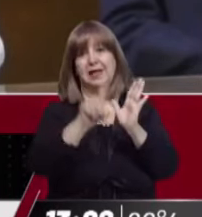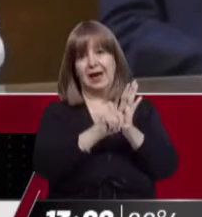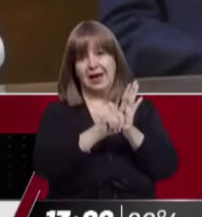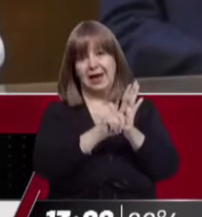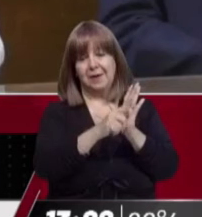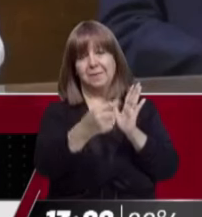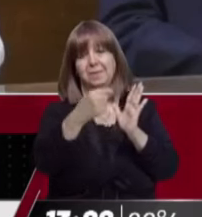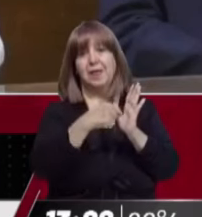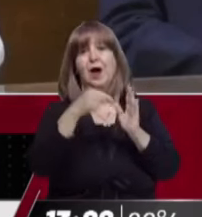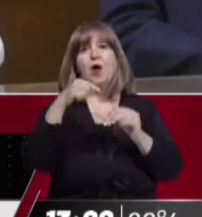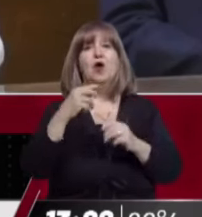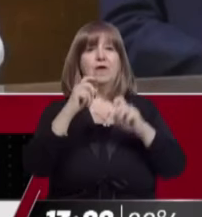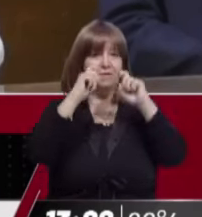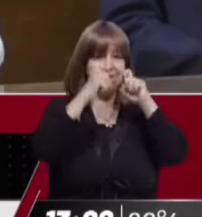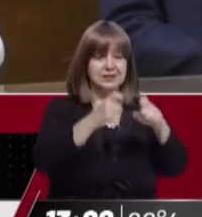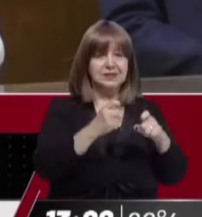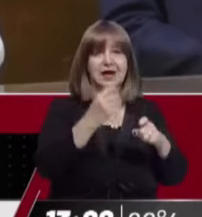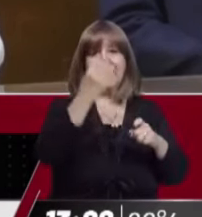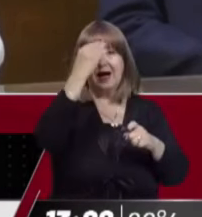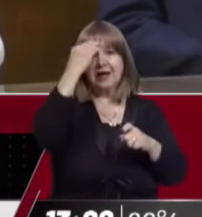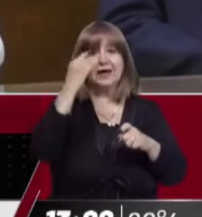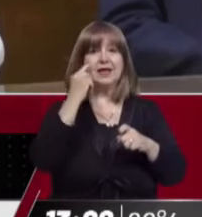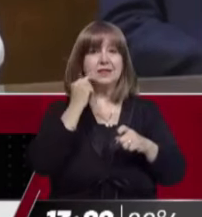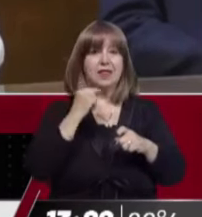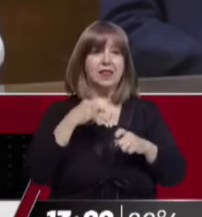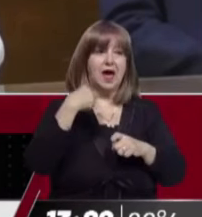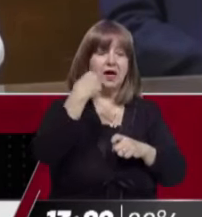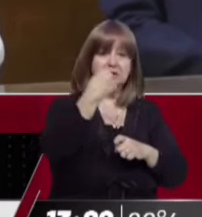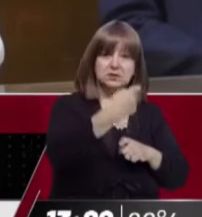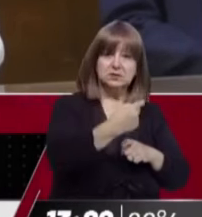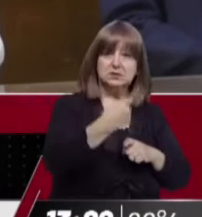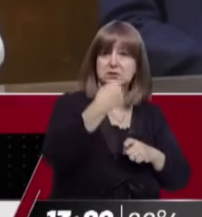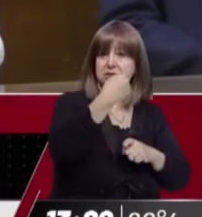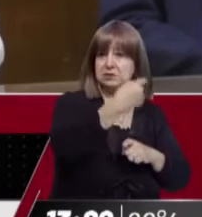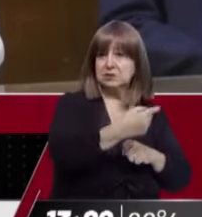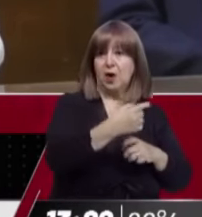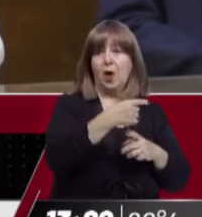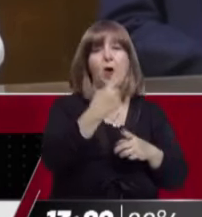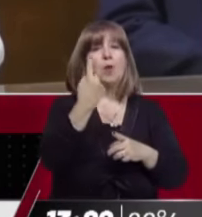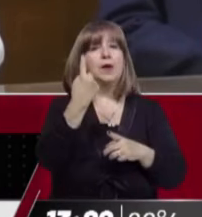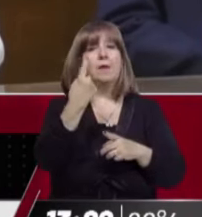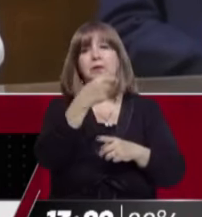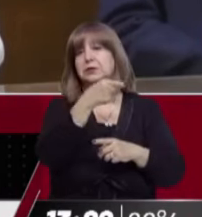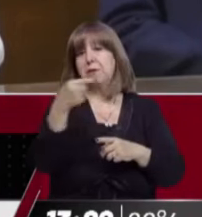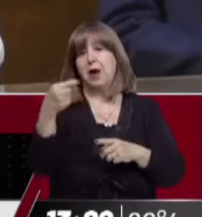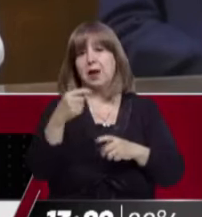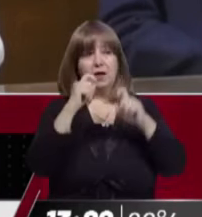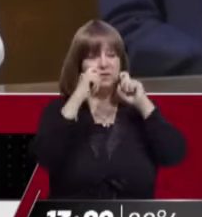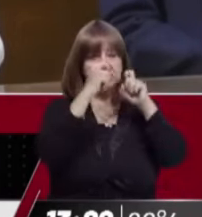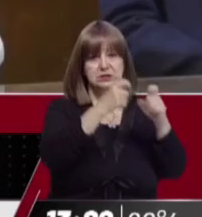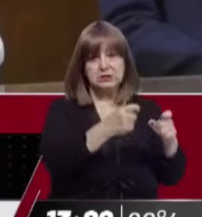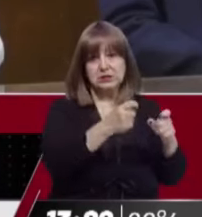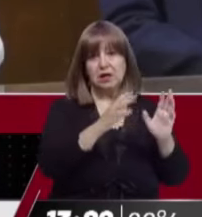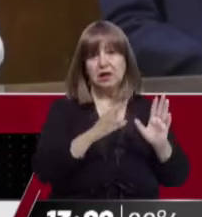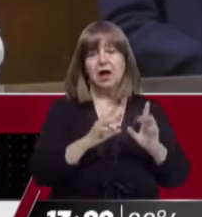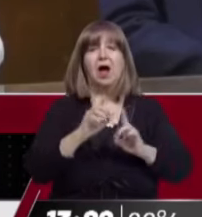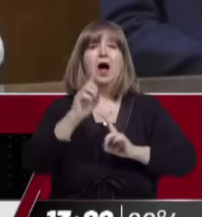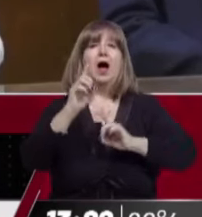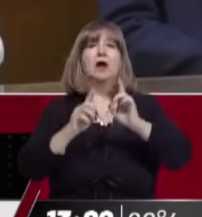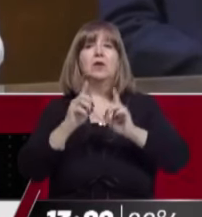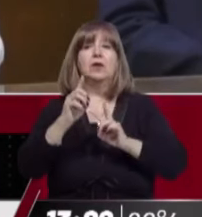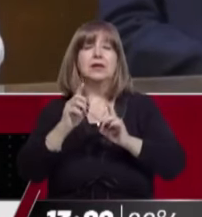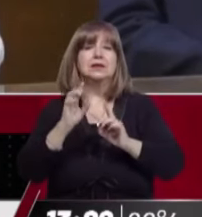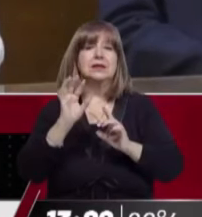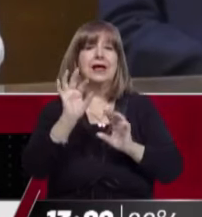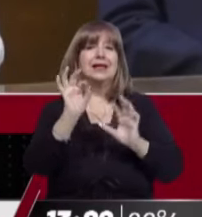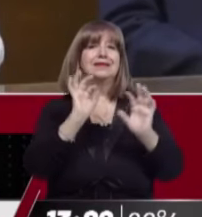la visita es cada 15 días la visita tiene que ser semanalmente como era antes del covid y también se mantienen vigente algunas excepciones que están vinculadas esencialmente